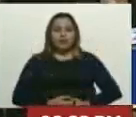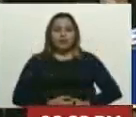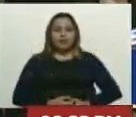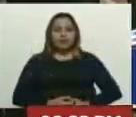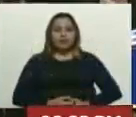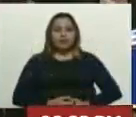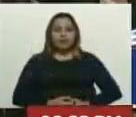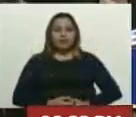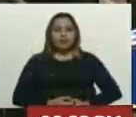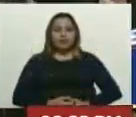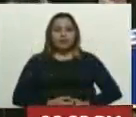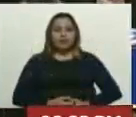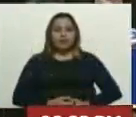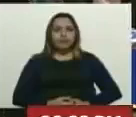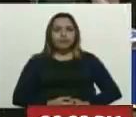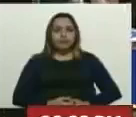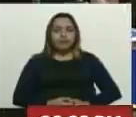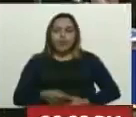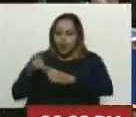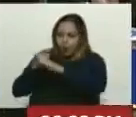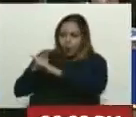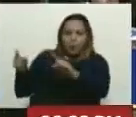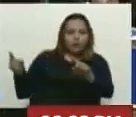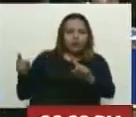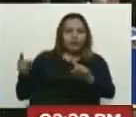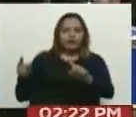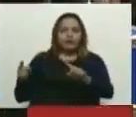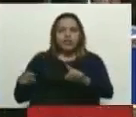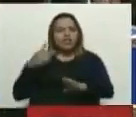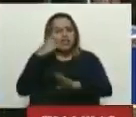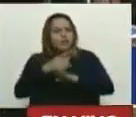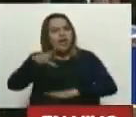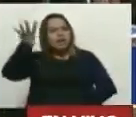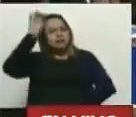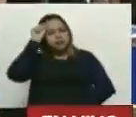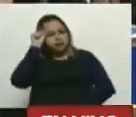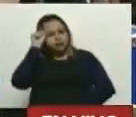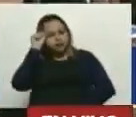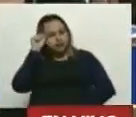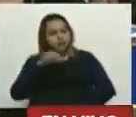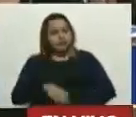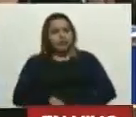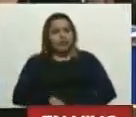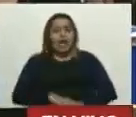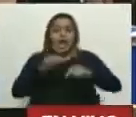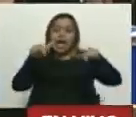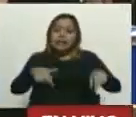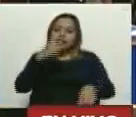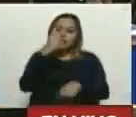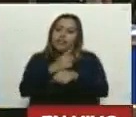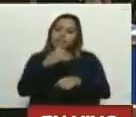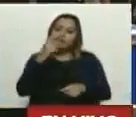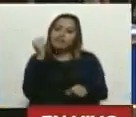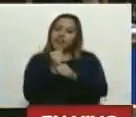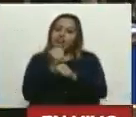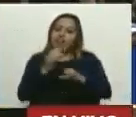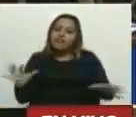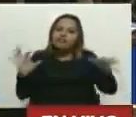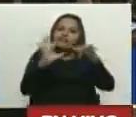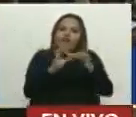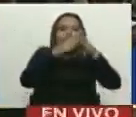Y bueno, otra de las cosas era que tenemos que entender que aquí tenemos que trabajar en conjunto